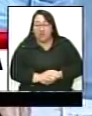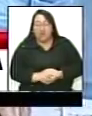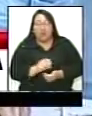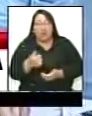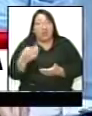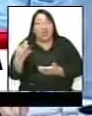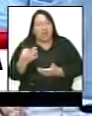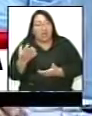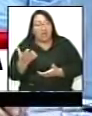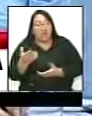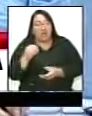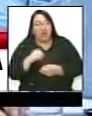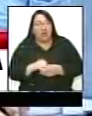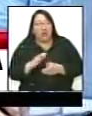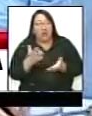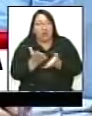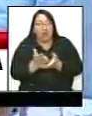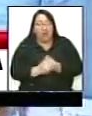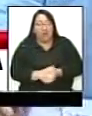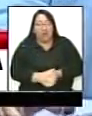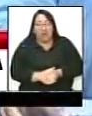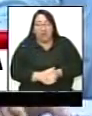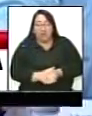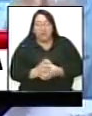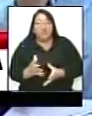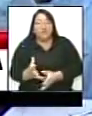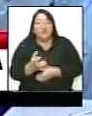calidad en sus escuelas,